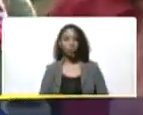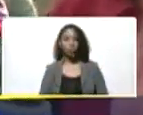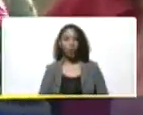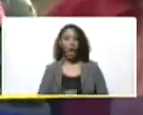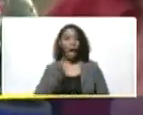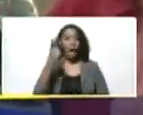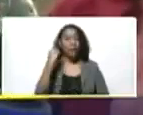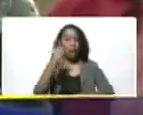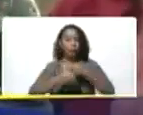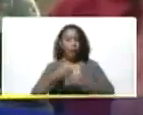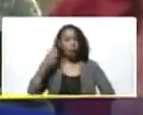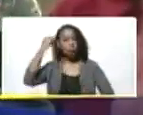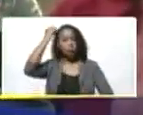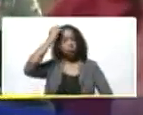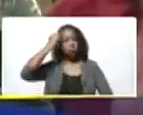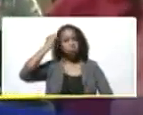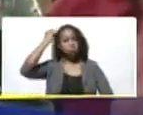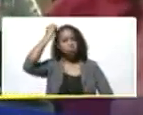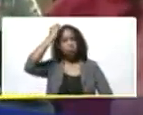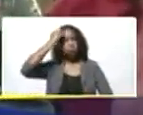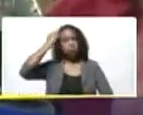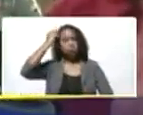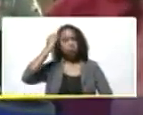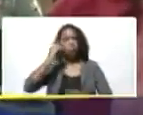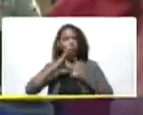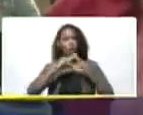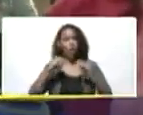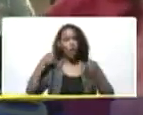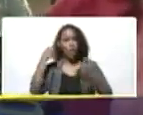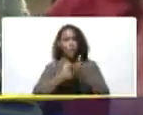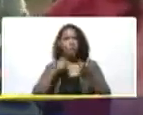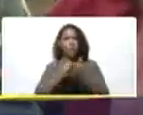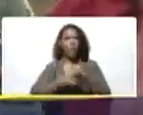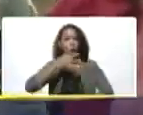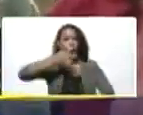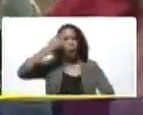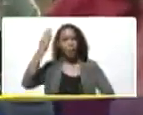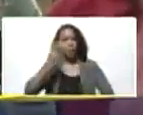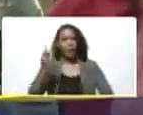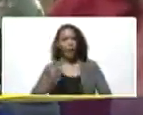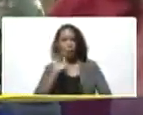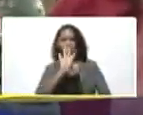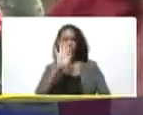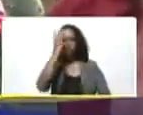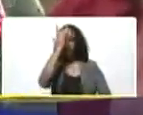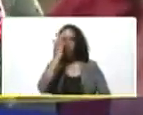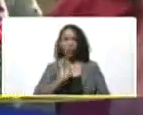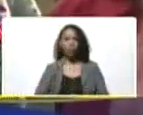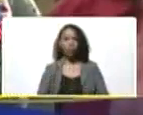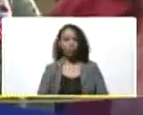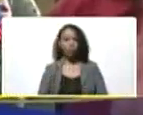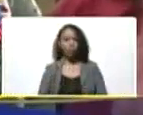Ayer hacía una reflexión con todos los combatientes originarios del 4 de febrero,